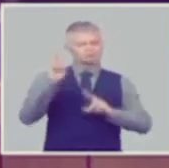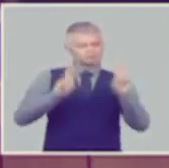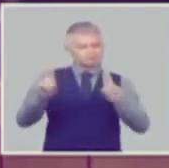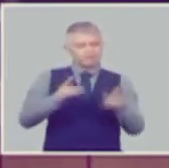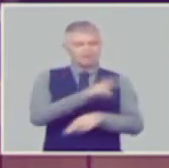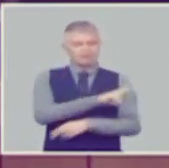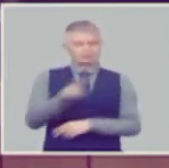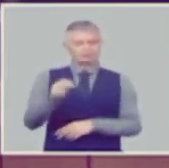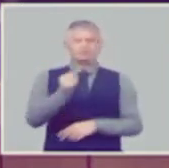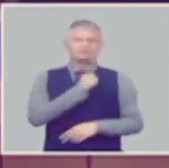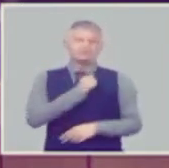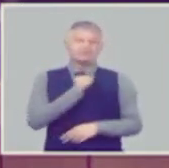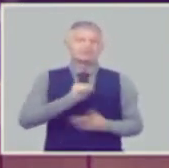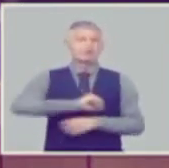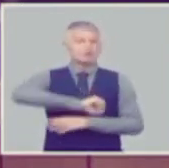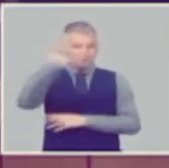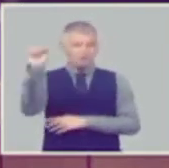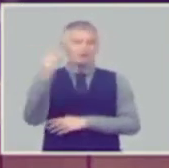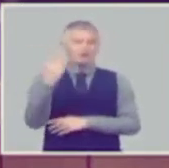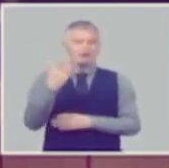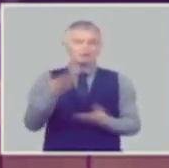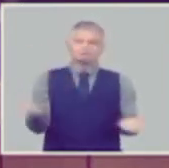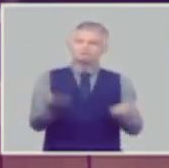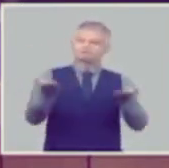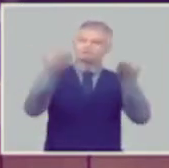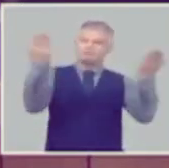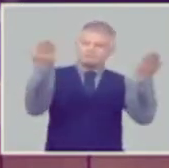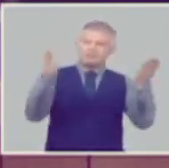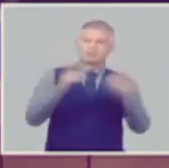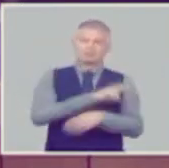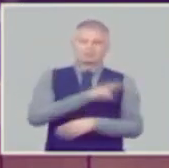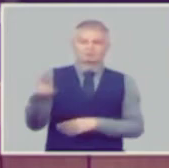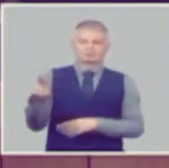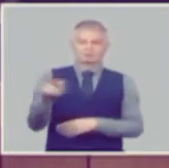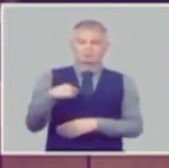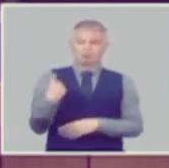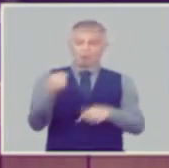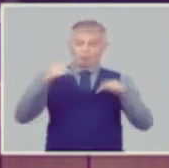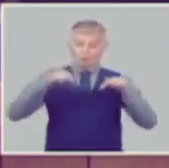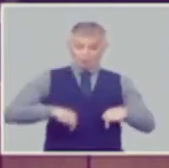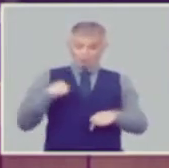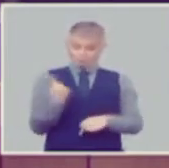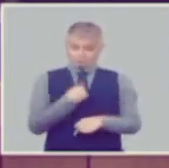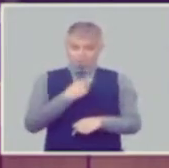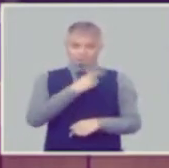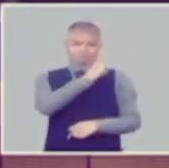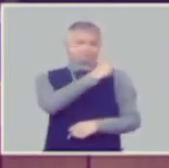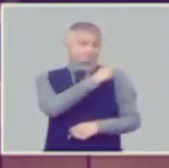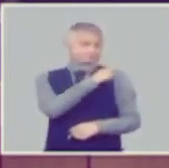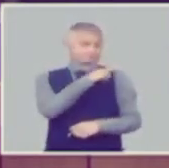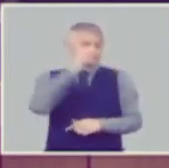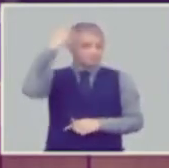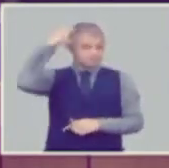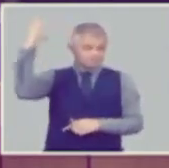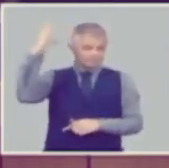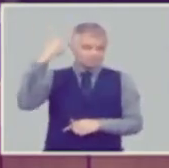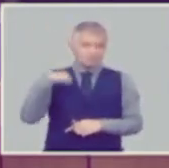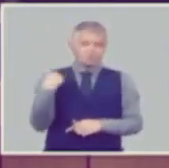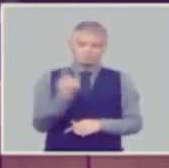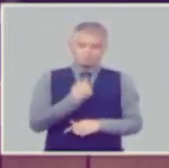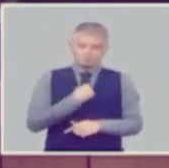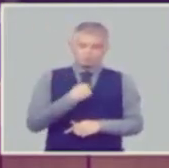la prosperidad pendiente. Y a los que hoy cumplimos el deber de gobernar, nos ayuda a rectificar mientras